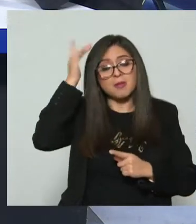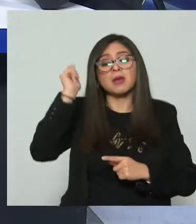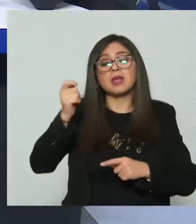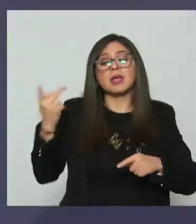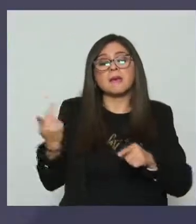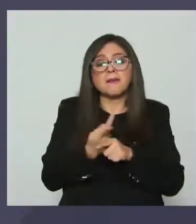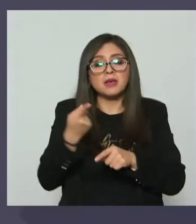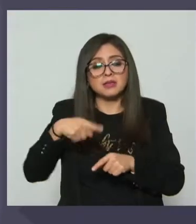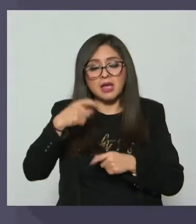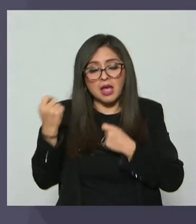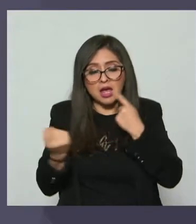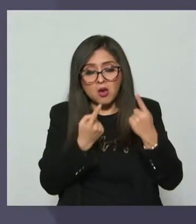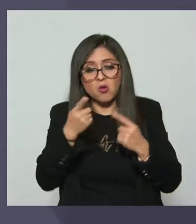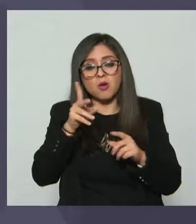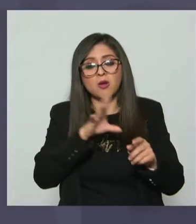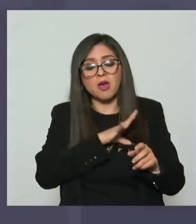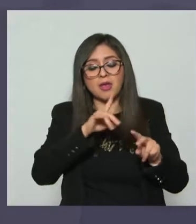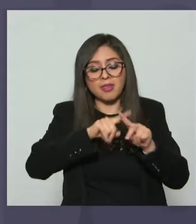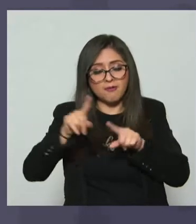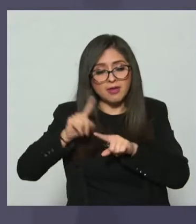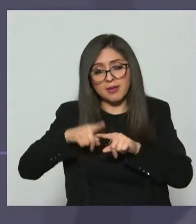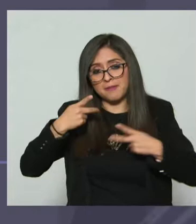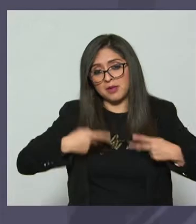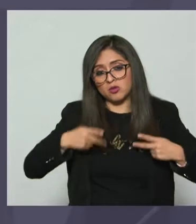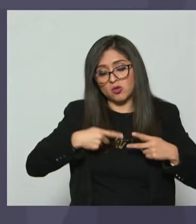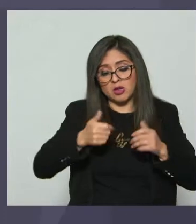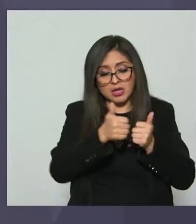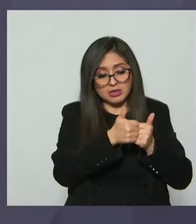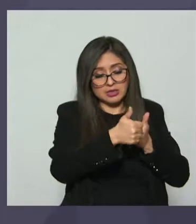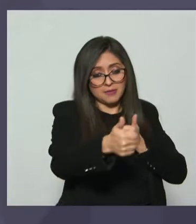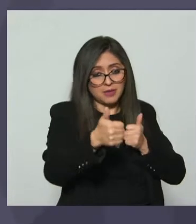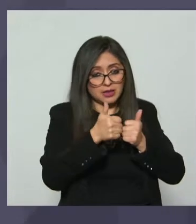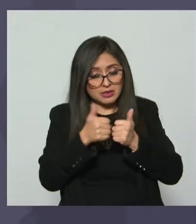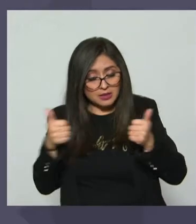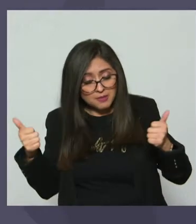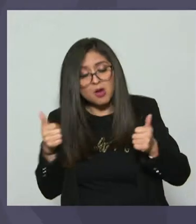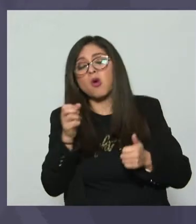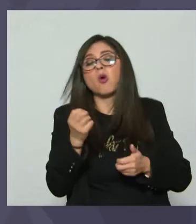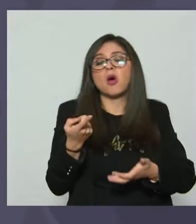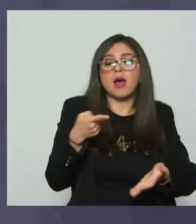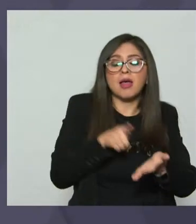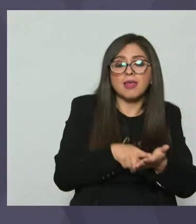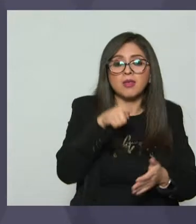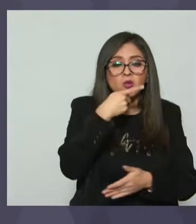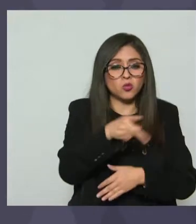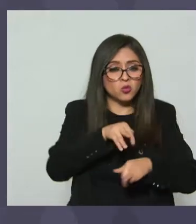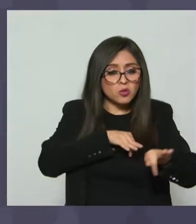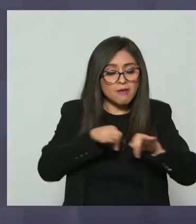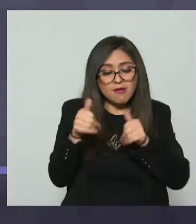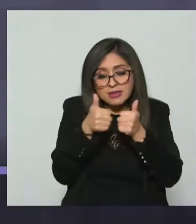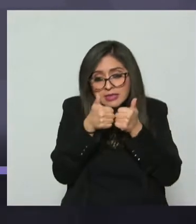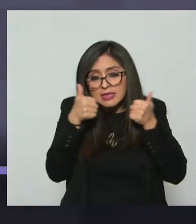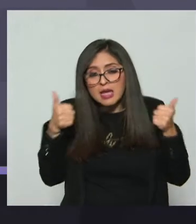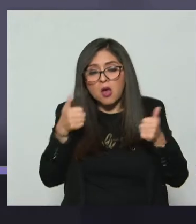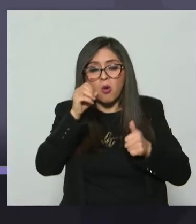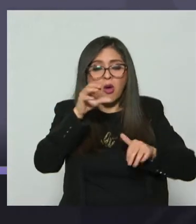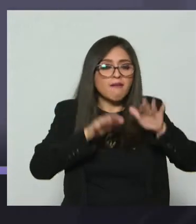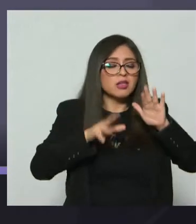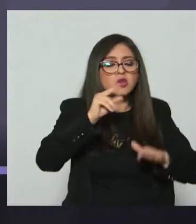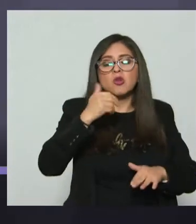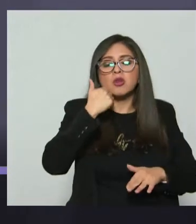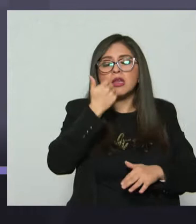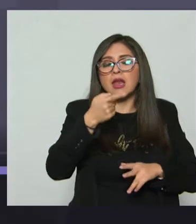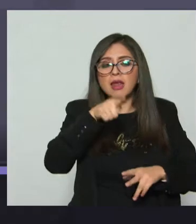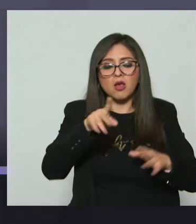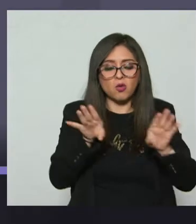¿Por qué existe esta división? Y si crees que la división interna está afectando o está tratando de paralizar esta